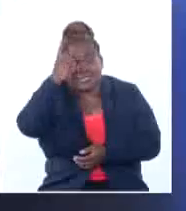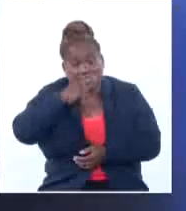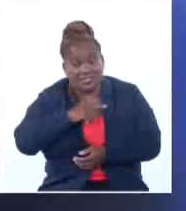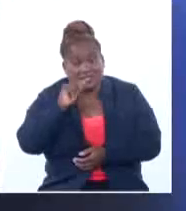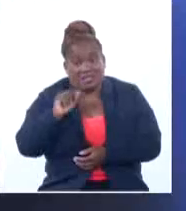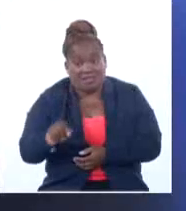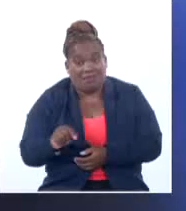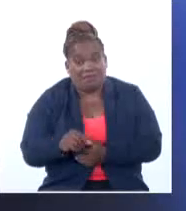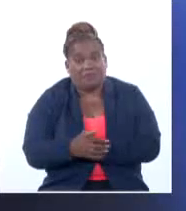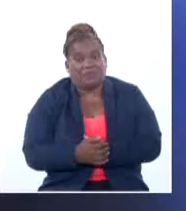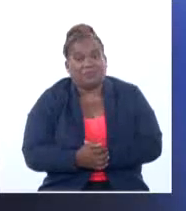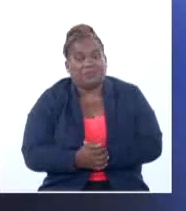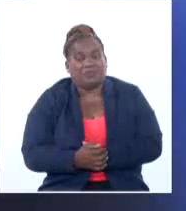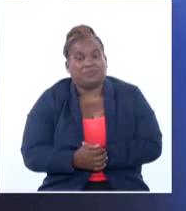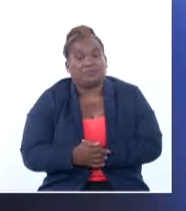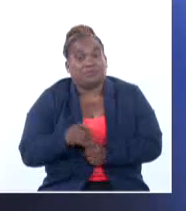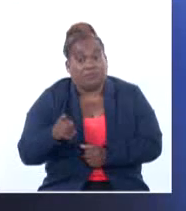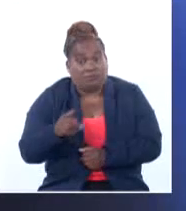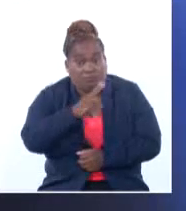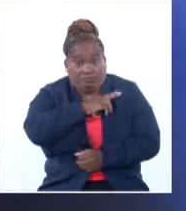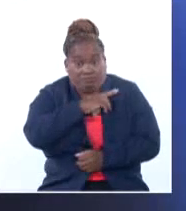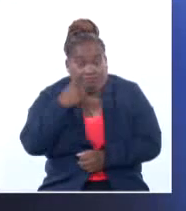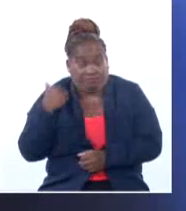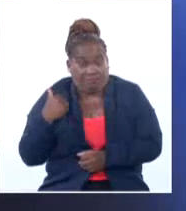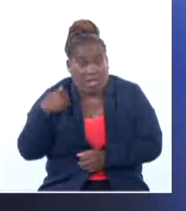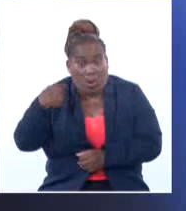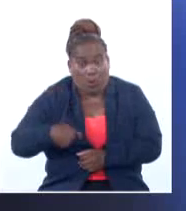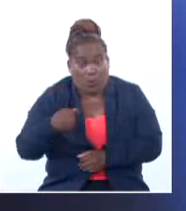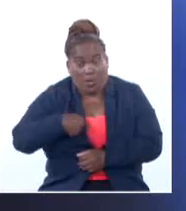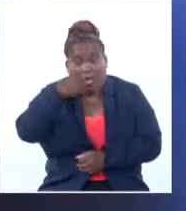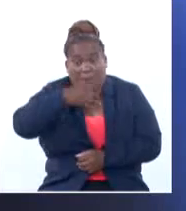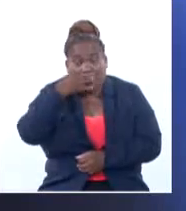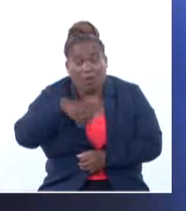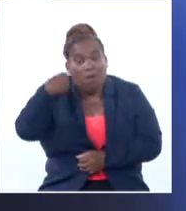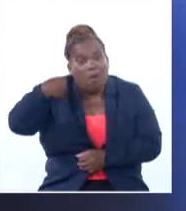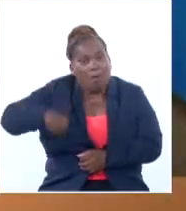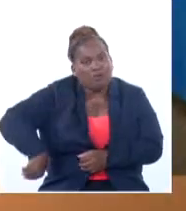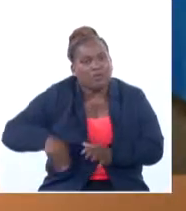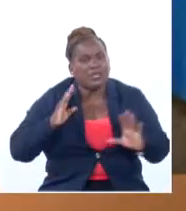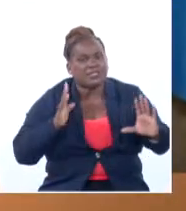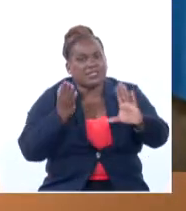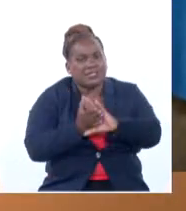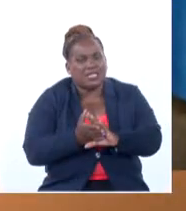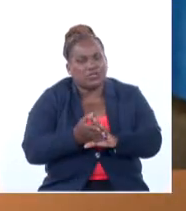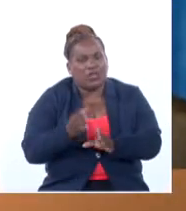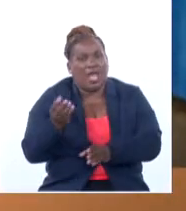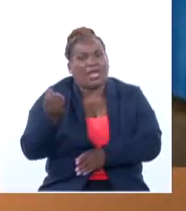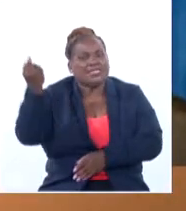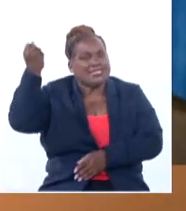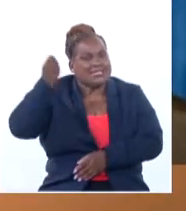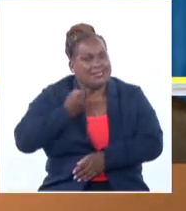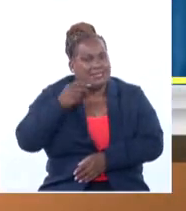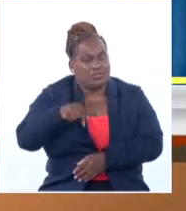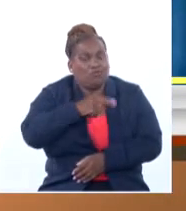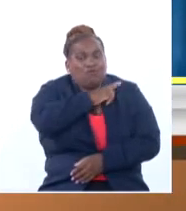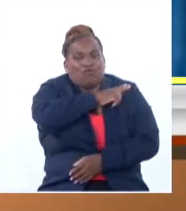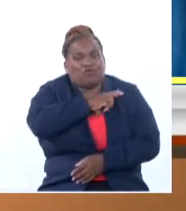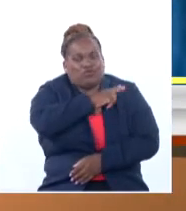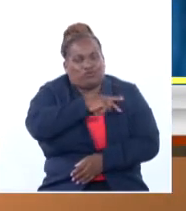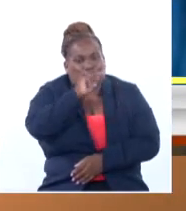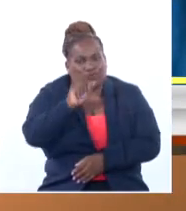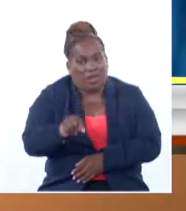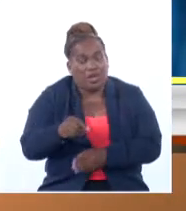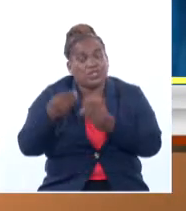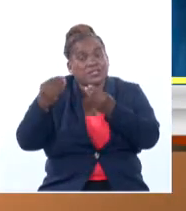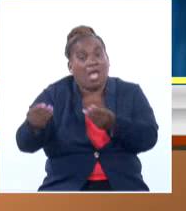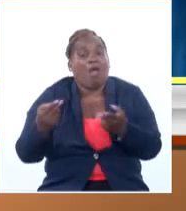estrella de ese país. Saab afirmó, es una oportunidad de oro para sancionar esta traición por parte de funcionarios a quienes se les